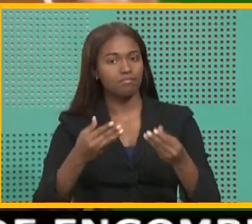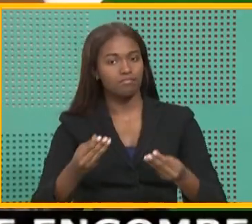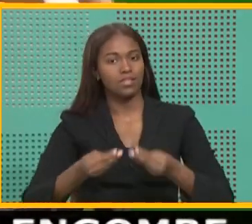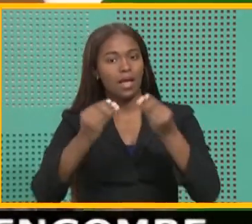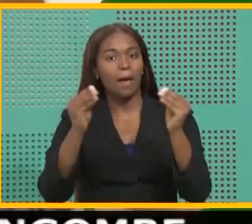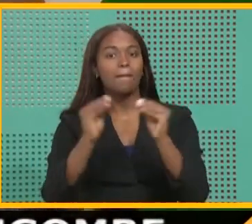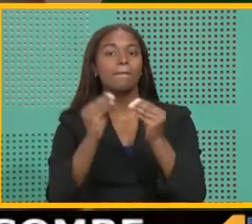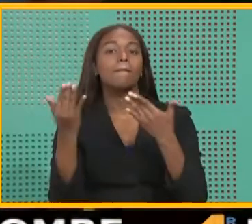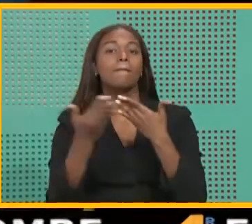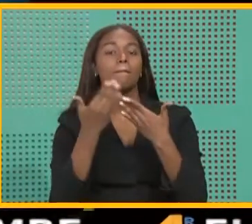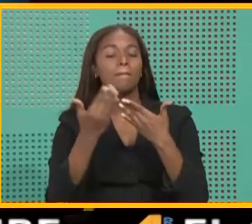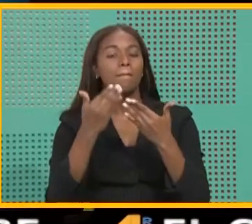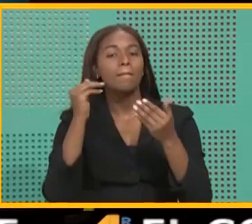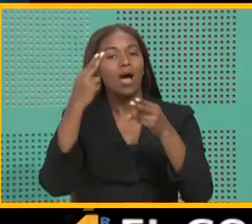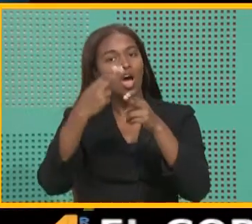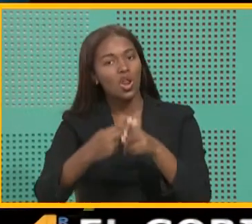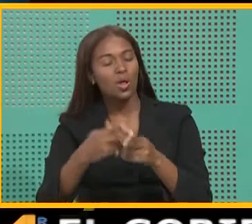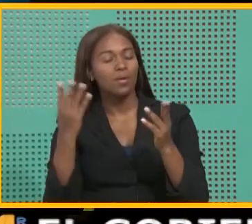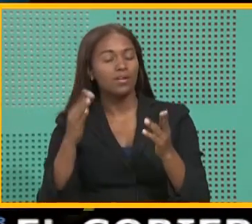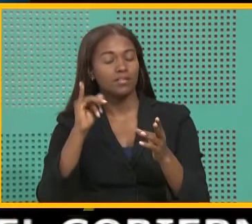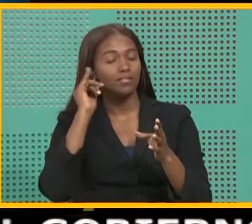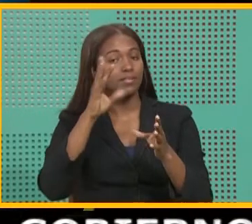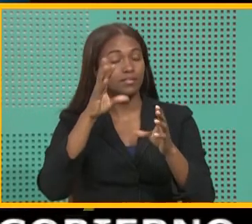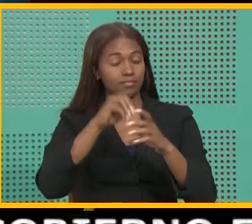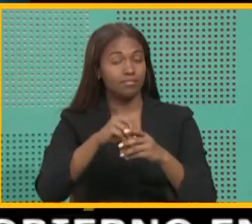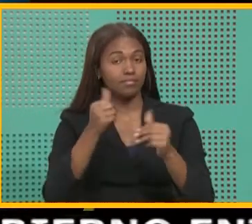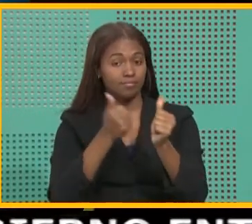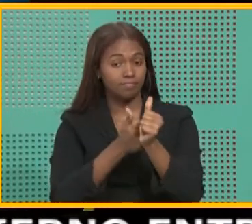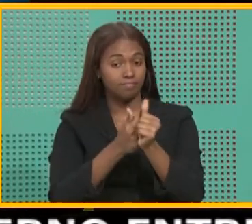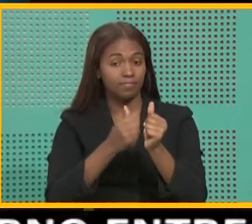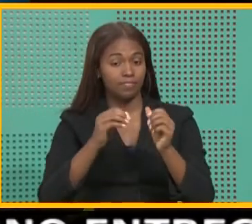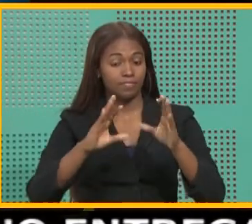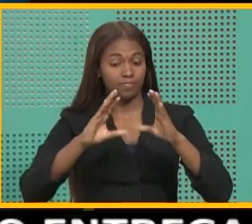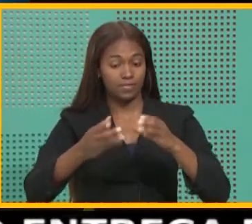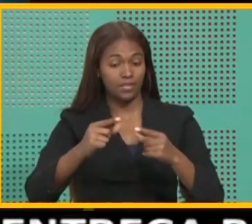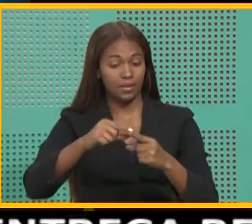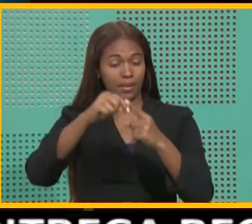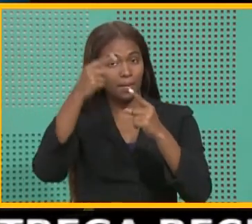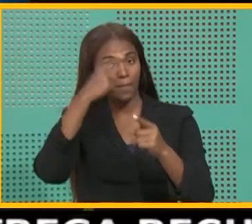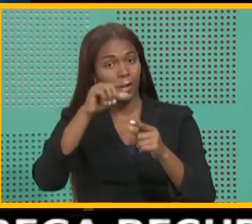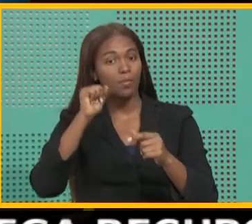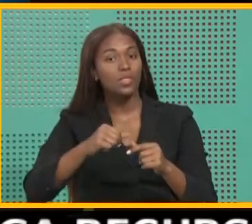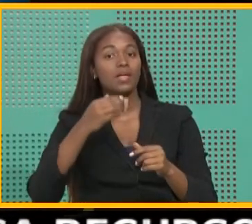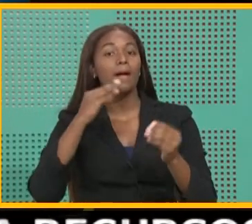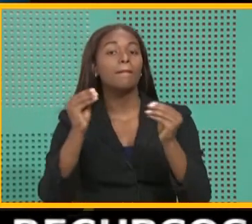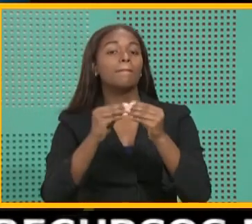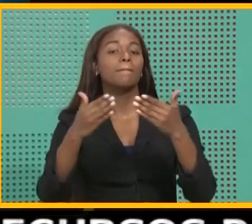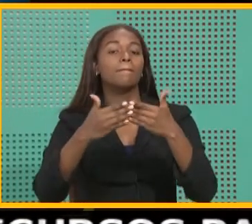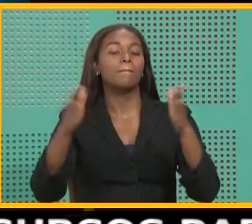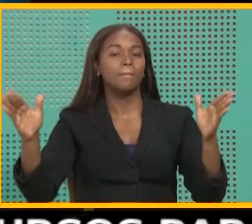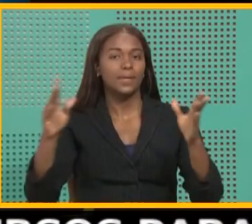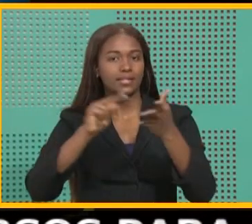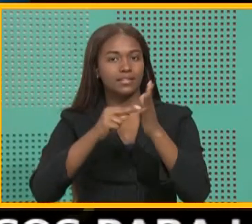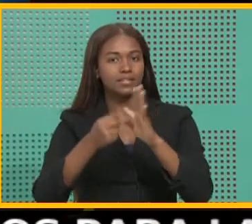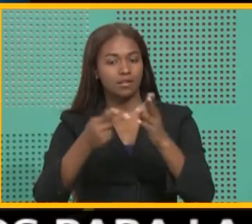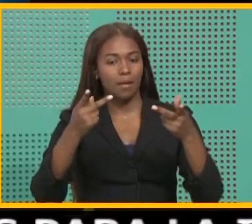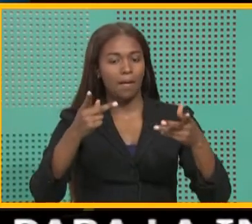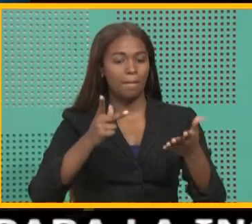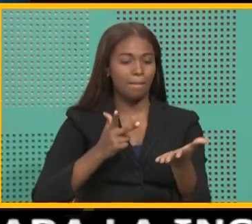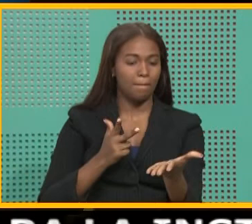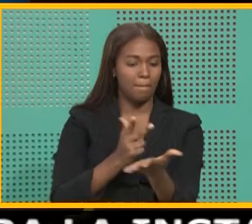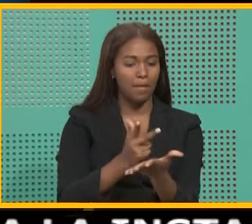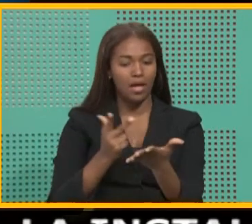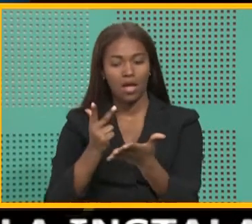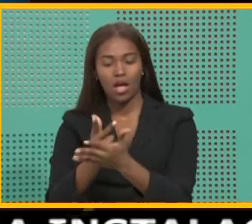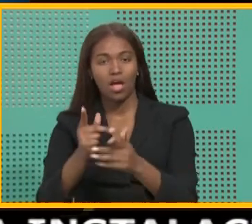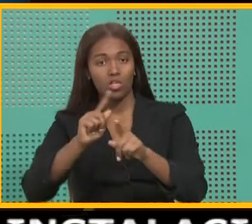más fácil los nombres. Ese va a ser en la fachada principal, la fachada para que sea todavía mucho más abierto. Y entonces los parqueos y toda esa